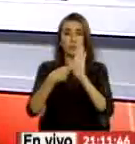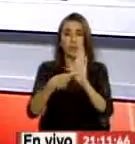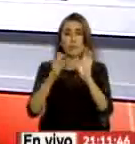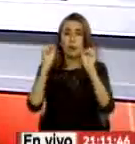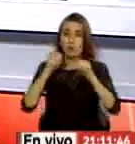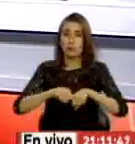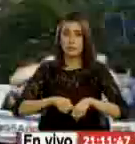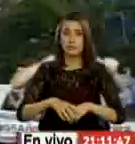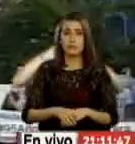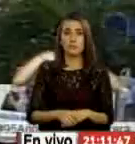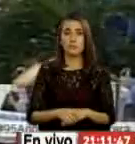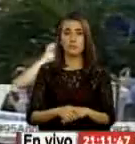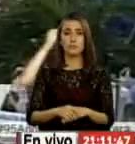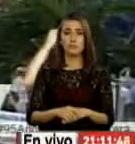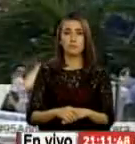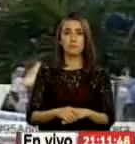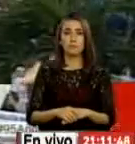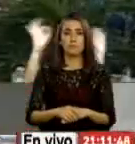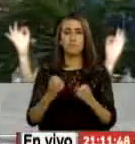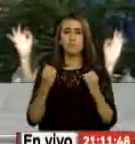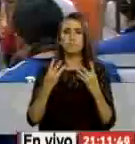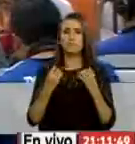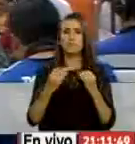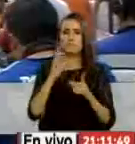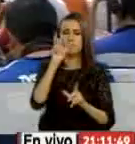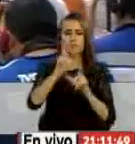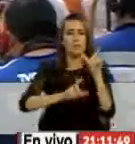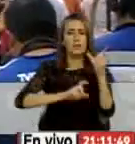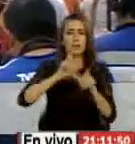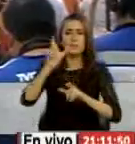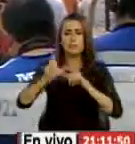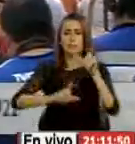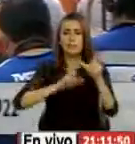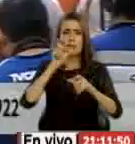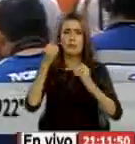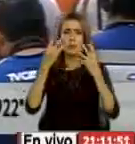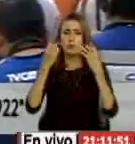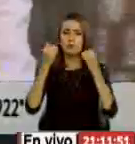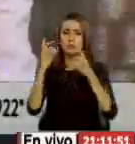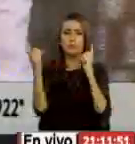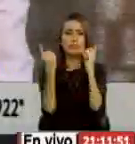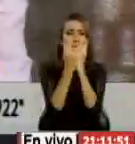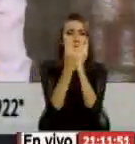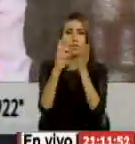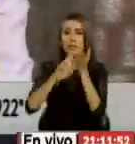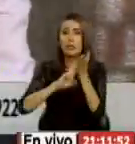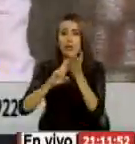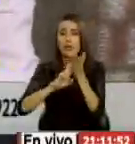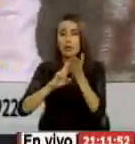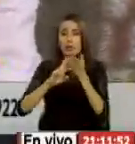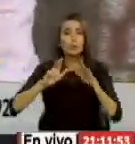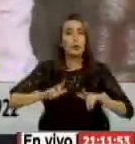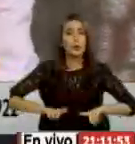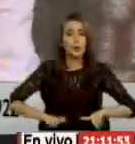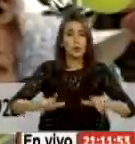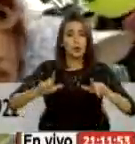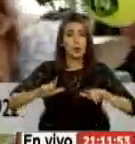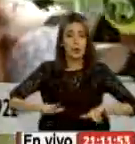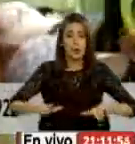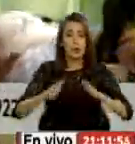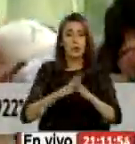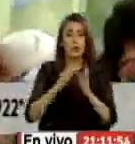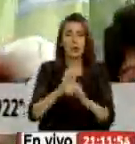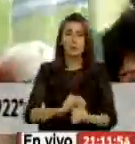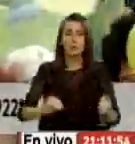obreros. Miles de trabajadores de diversos sectores sociales se reunieron con el presidente de la República, Lenín Moreno, y